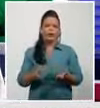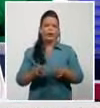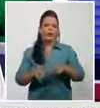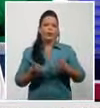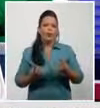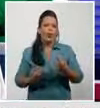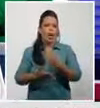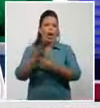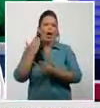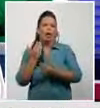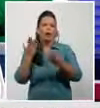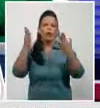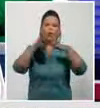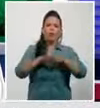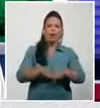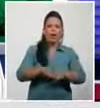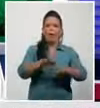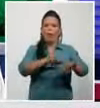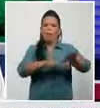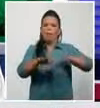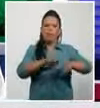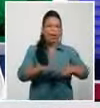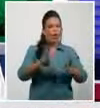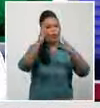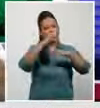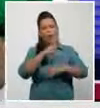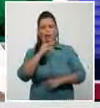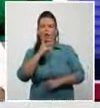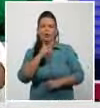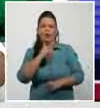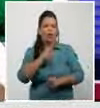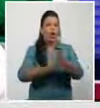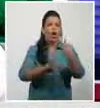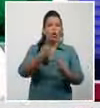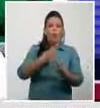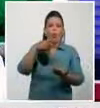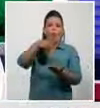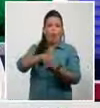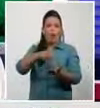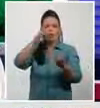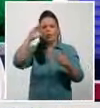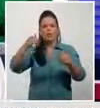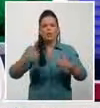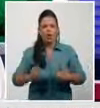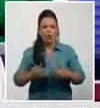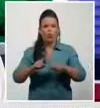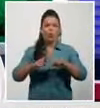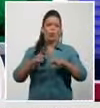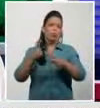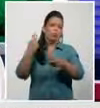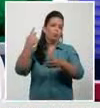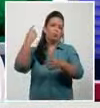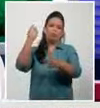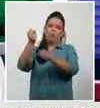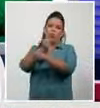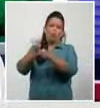estaban en esta actividad, en centros de salud que incluso tenían otras actividades,